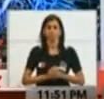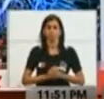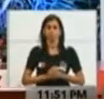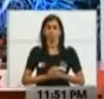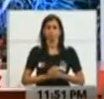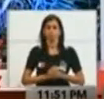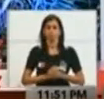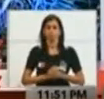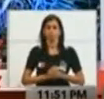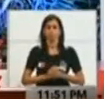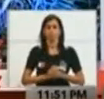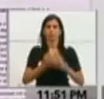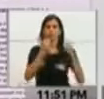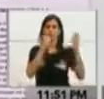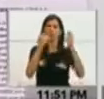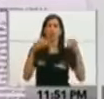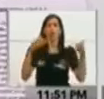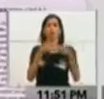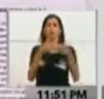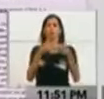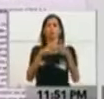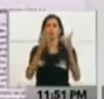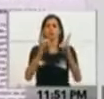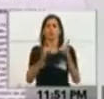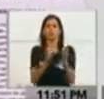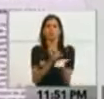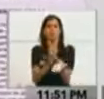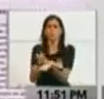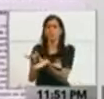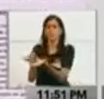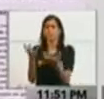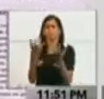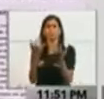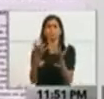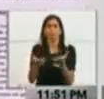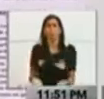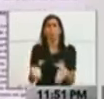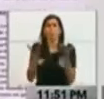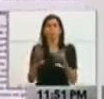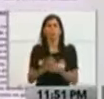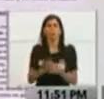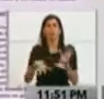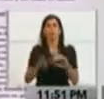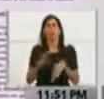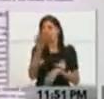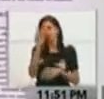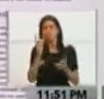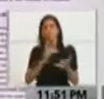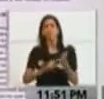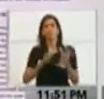La protesta es contra el paquete, ola de despido y los aumentos, 14 de febrero de 1990.